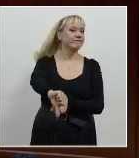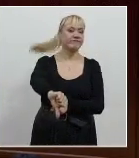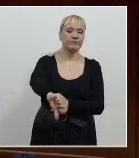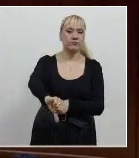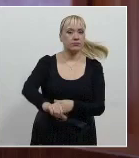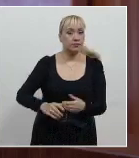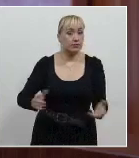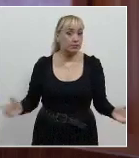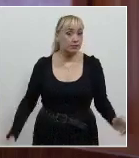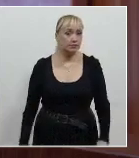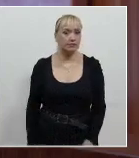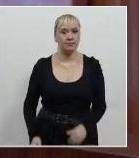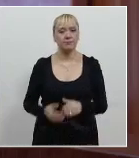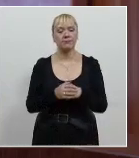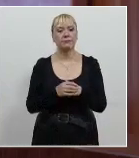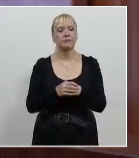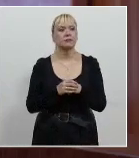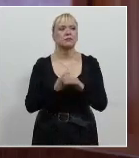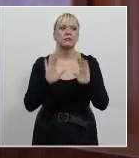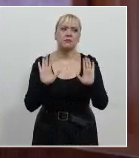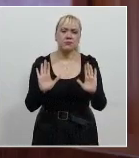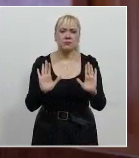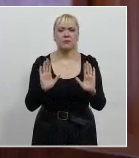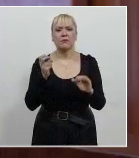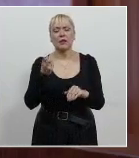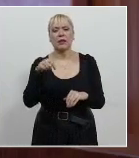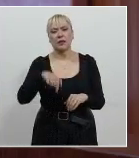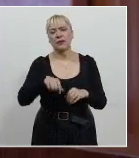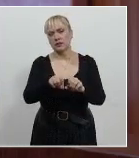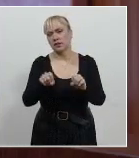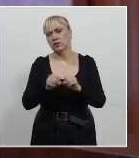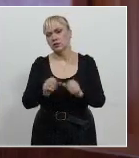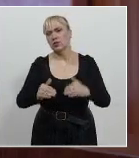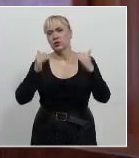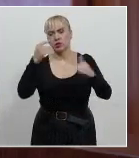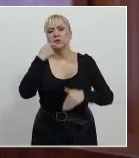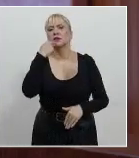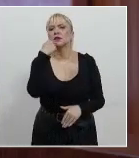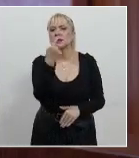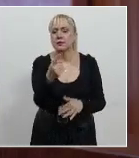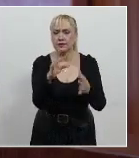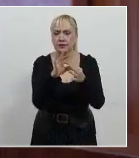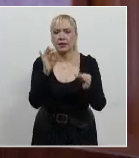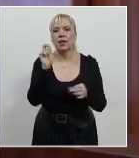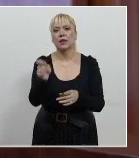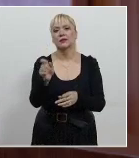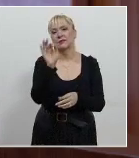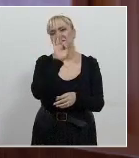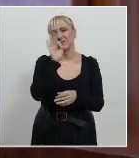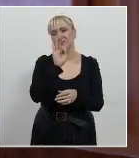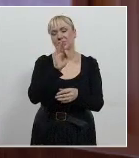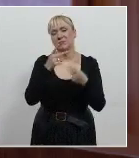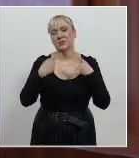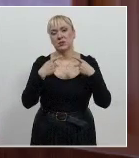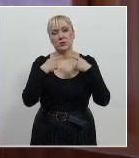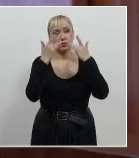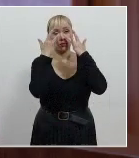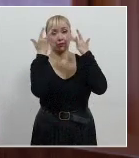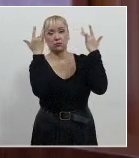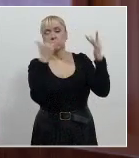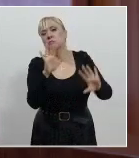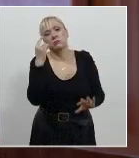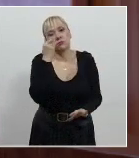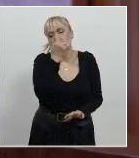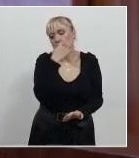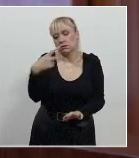propuesta. Y así en general, esta Sala Superior ha enfatizado que la separación del cargo es un requisito de